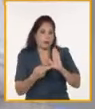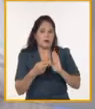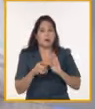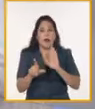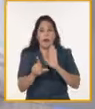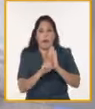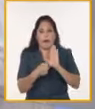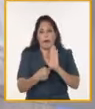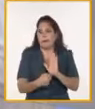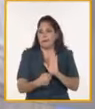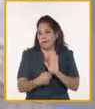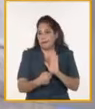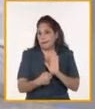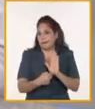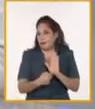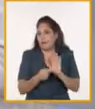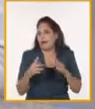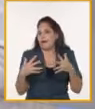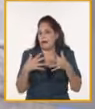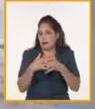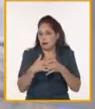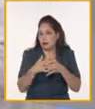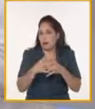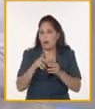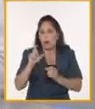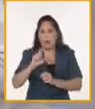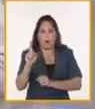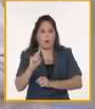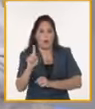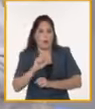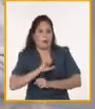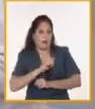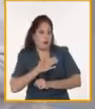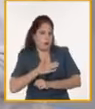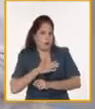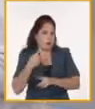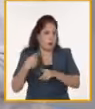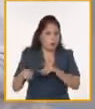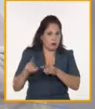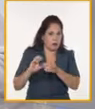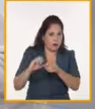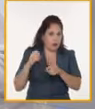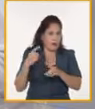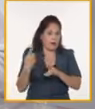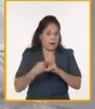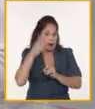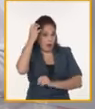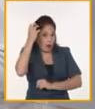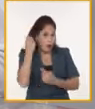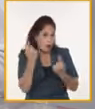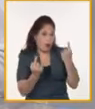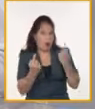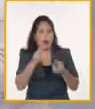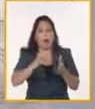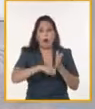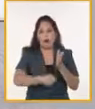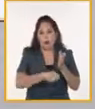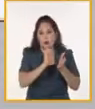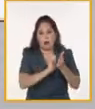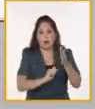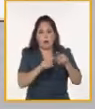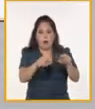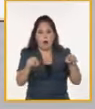problemas que hay en en las relaciones entre el sector no Estatal y el sector Estatal es los contratos de arrendamiento que